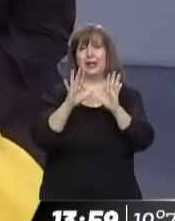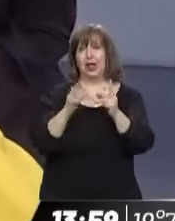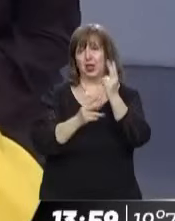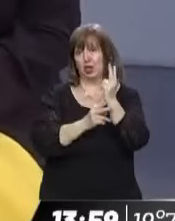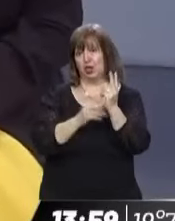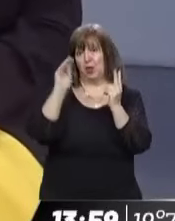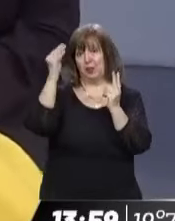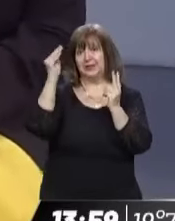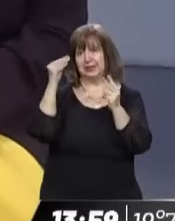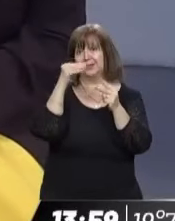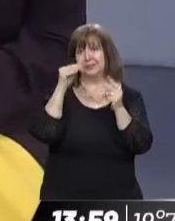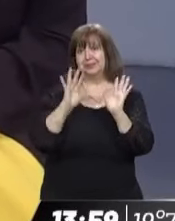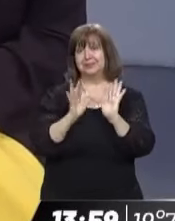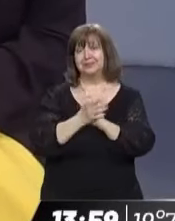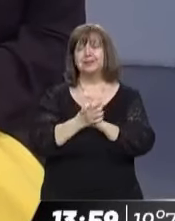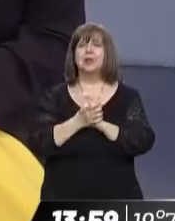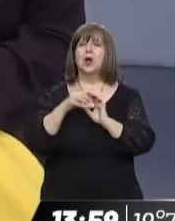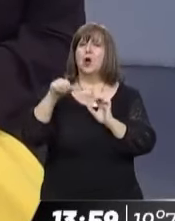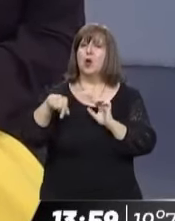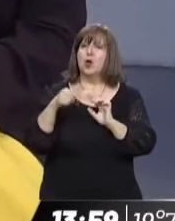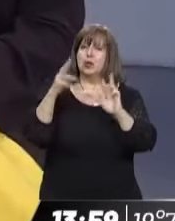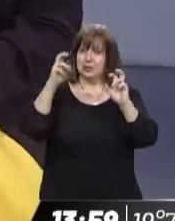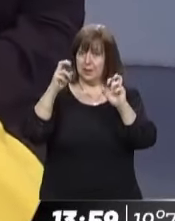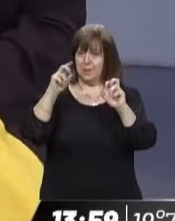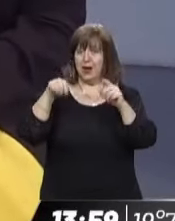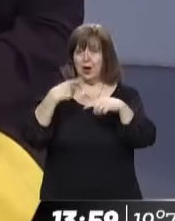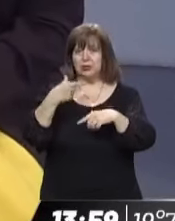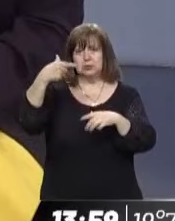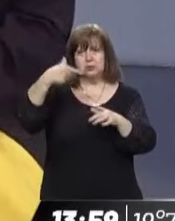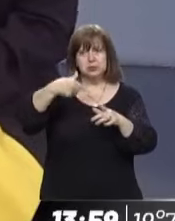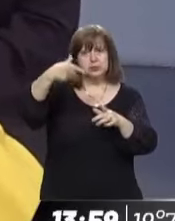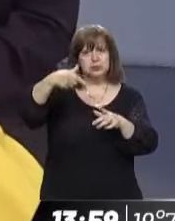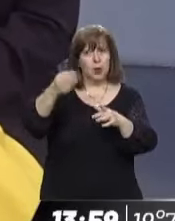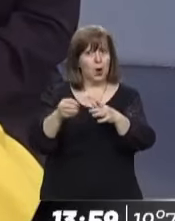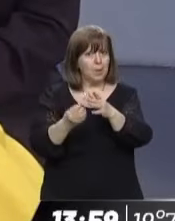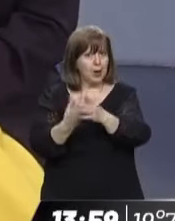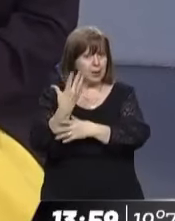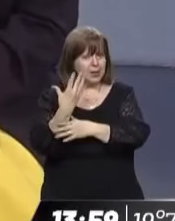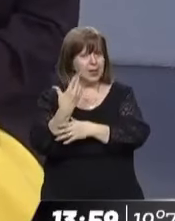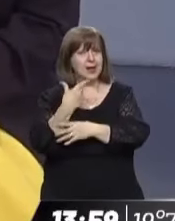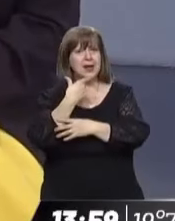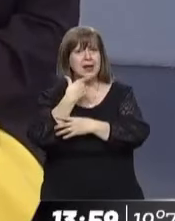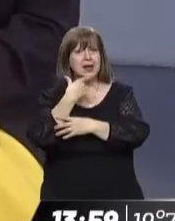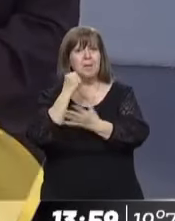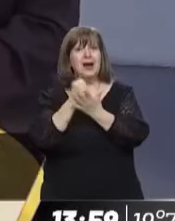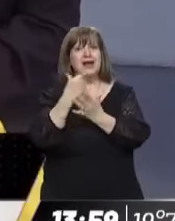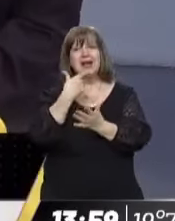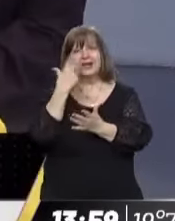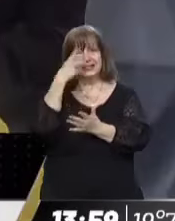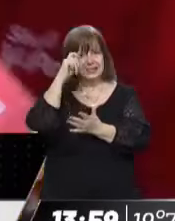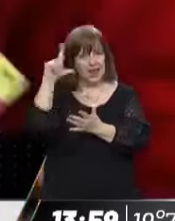nosotros nos vamos a meter en los precios de los combustibles. Esta mañana, algunos de los consumidores que fueron a cargar a Shell se encontraron con la sorpresa de